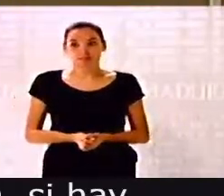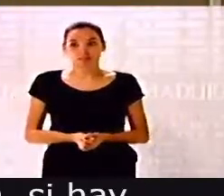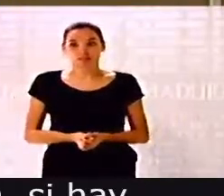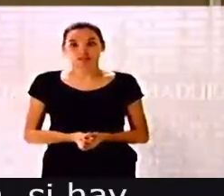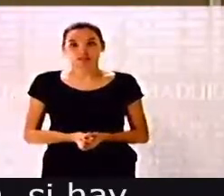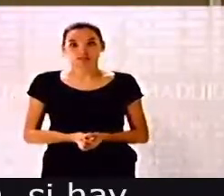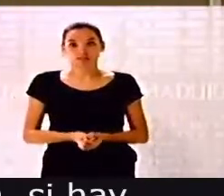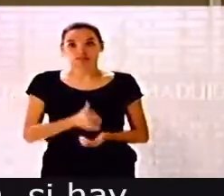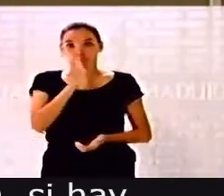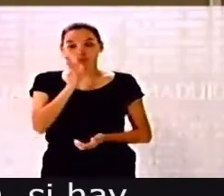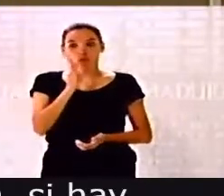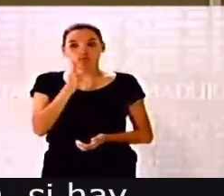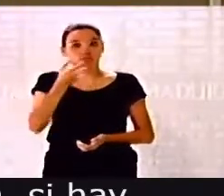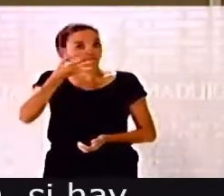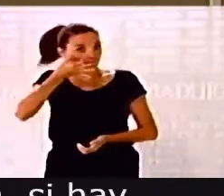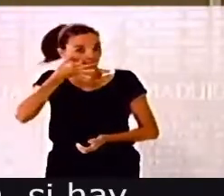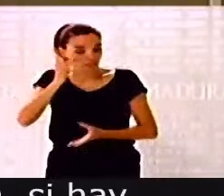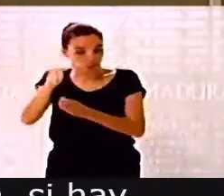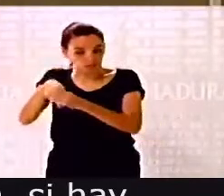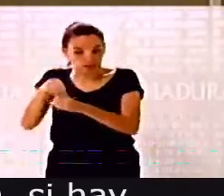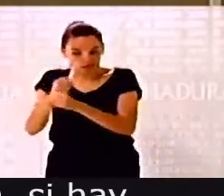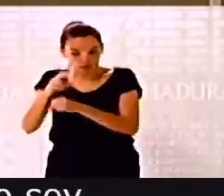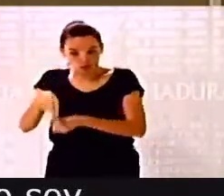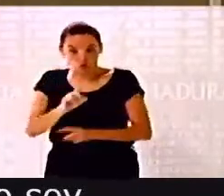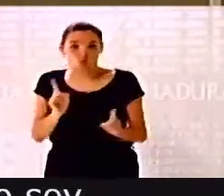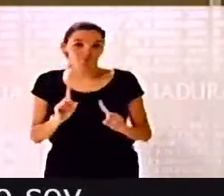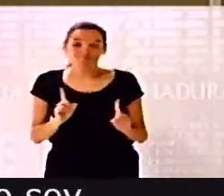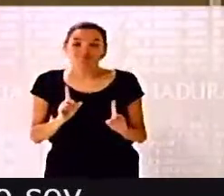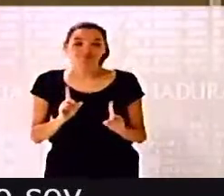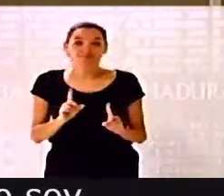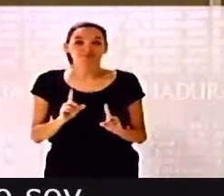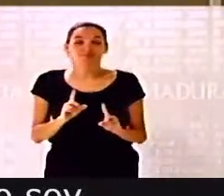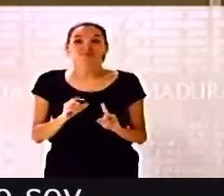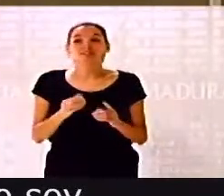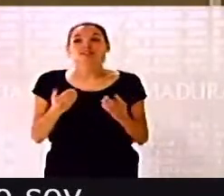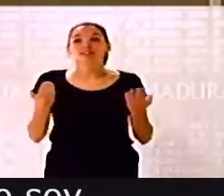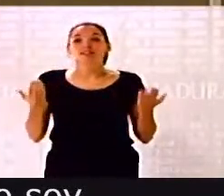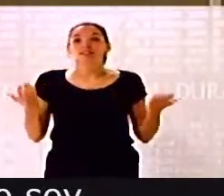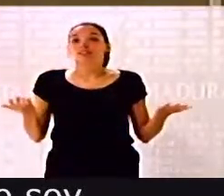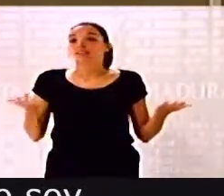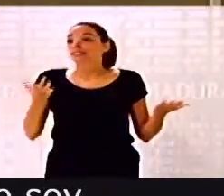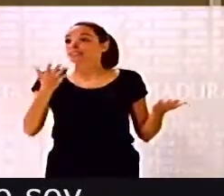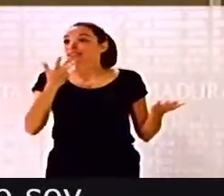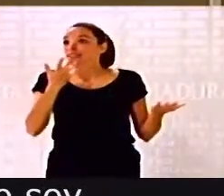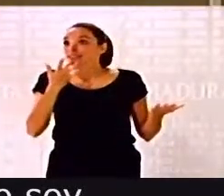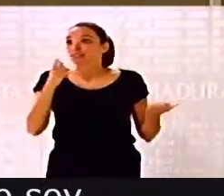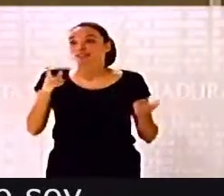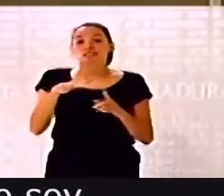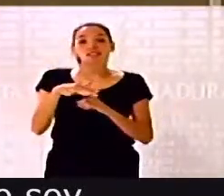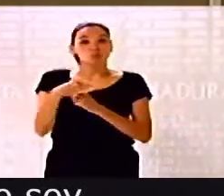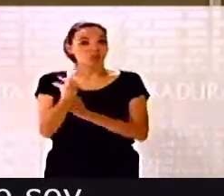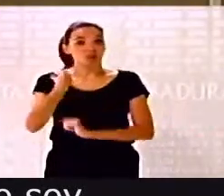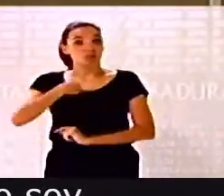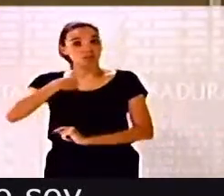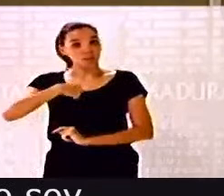No soy trabajador. En cualquier caso, bueno, pues ahí están. Cuando se producen este tipo de